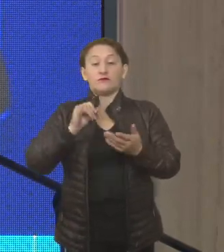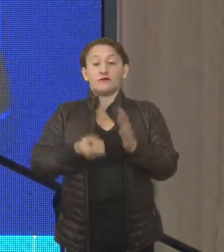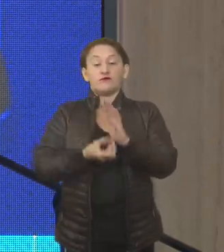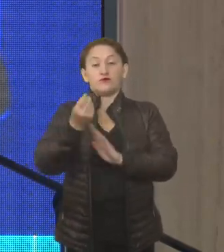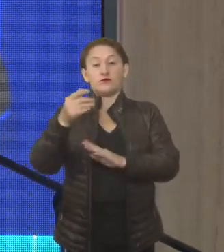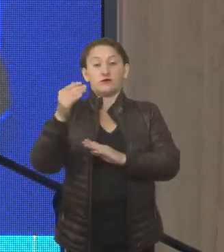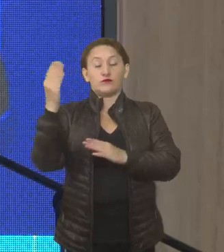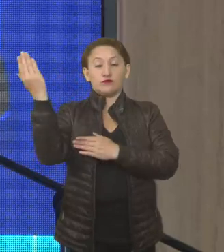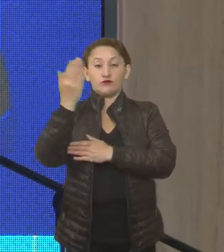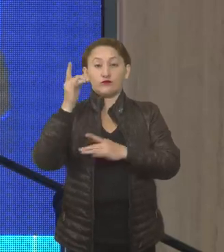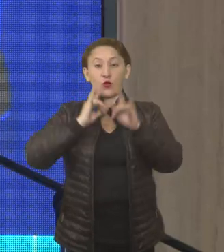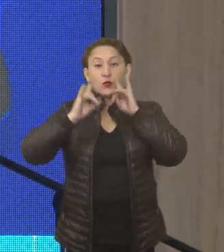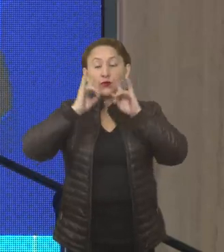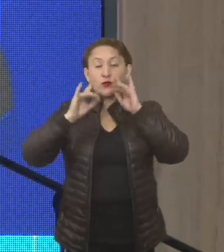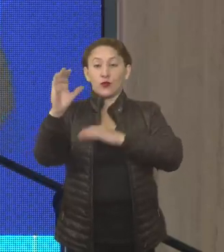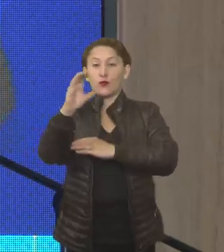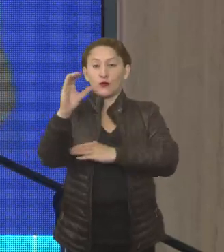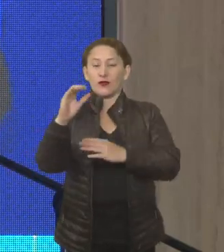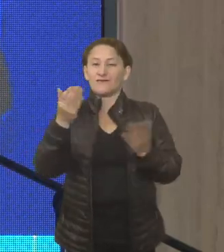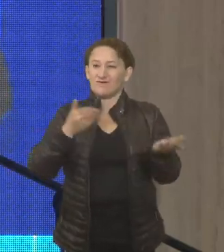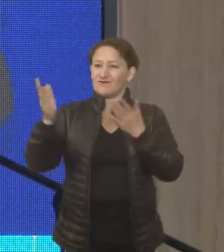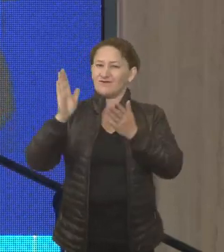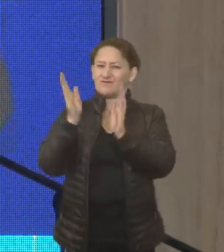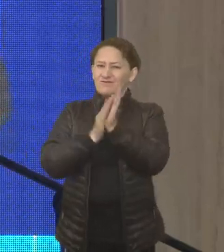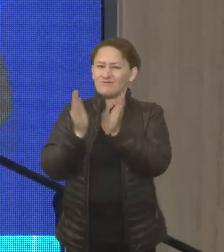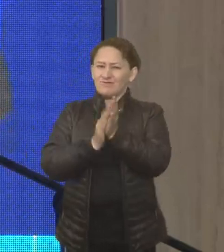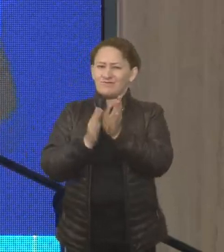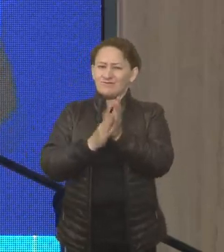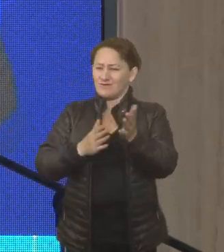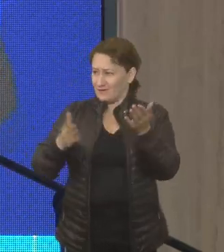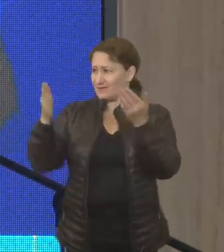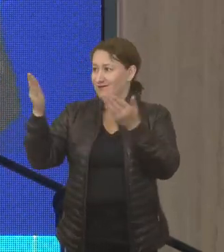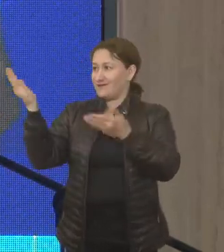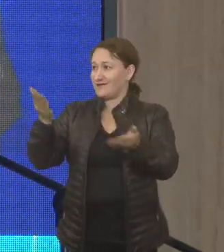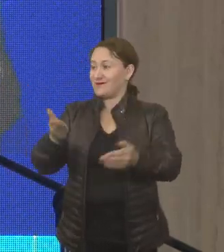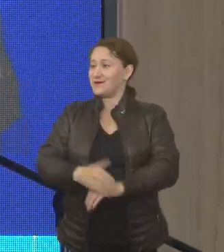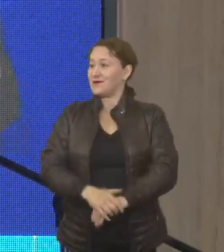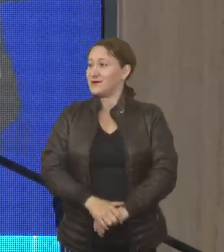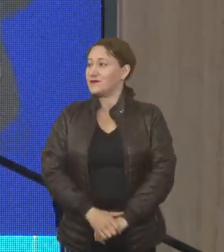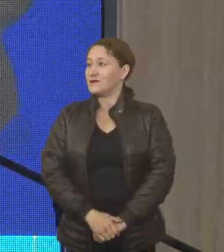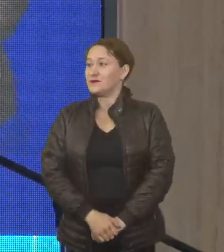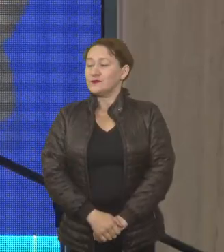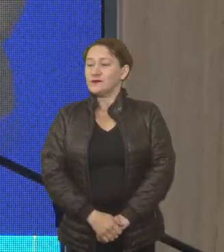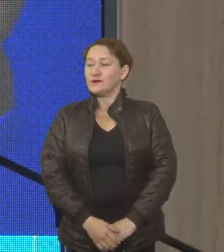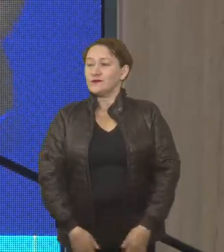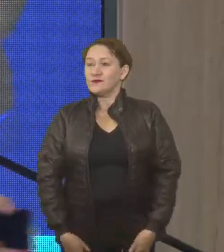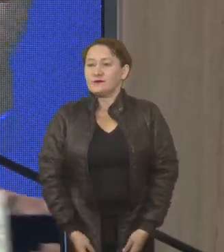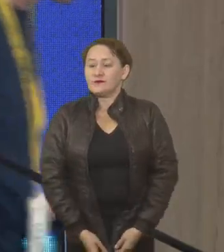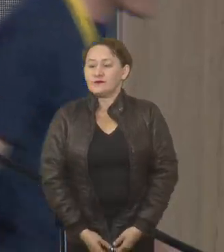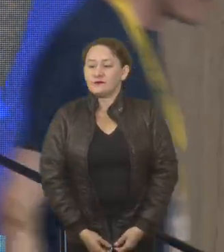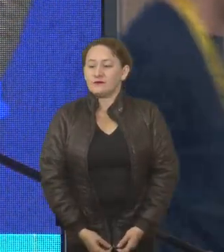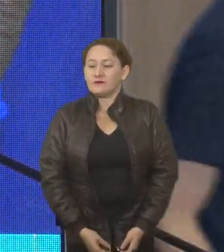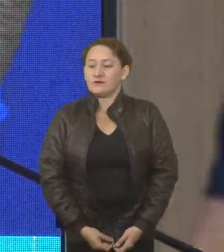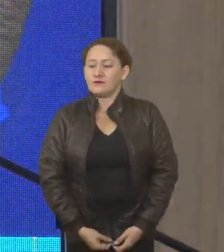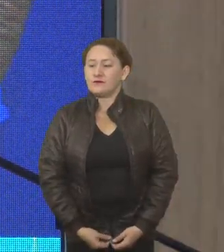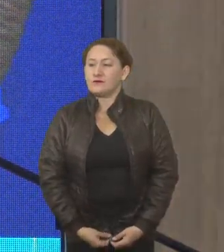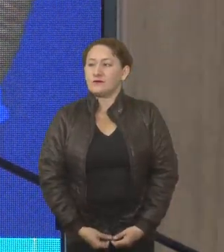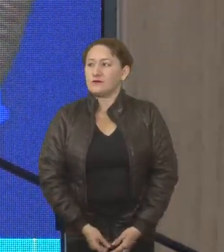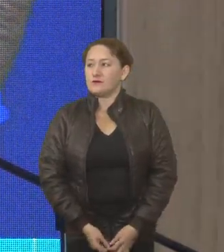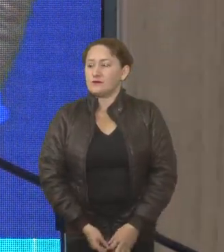industria audiovisual colombiana. Por favor, un fuerte aplauso para Ana Piñeras.